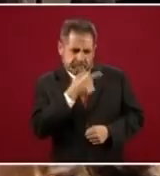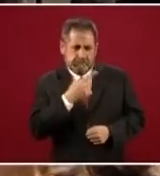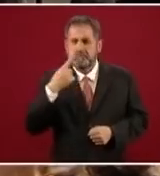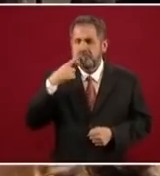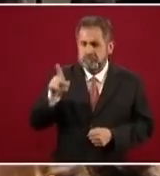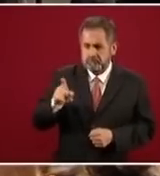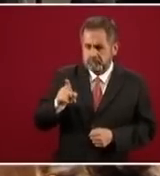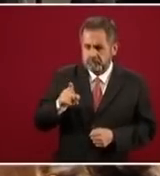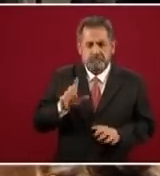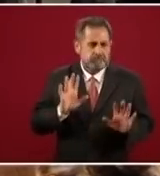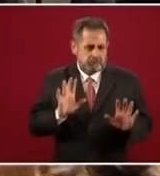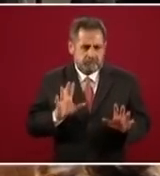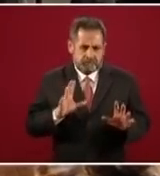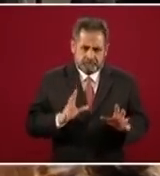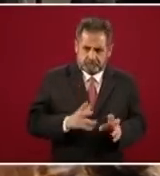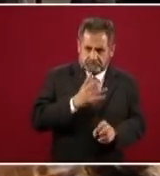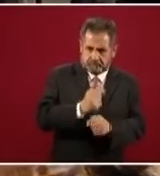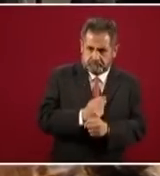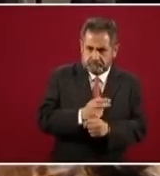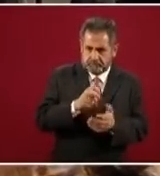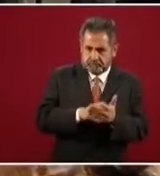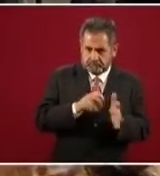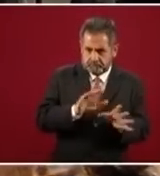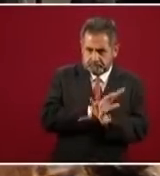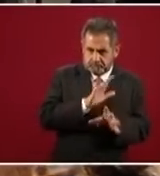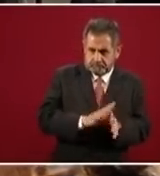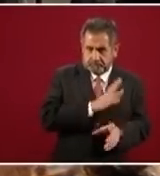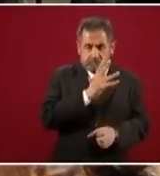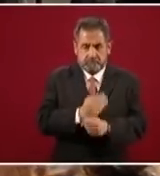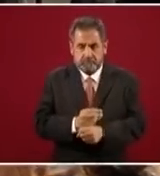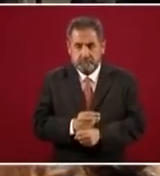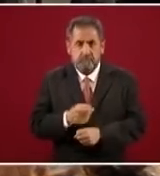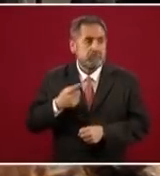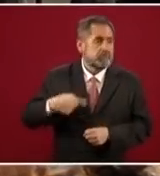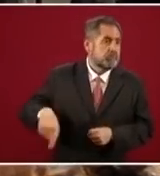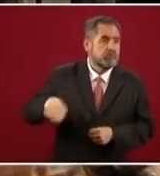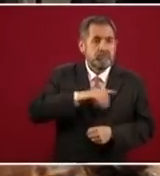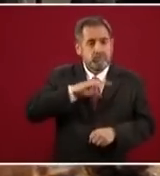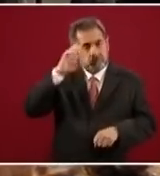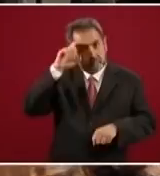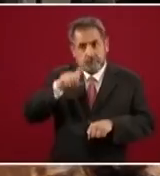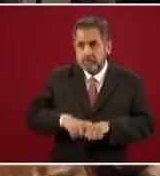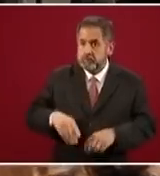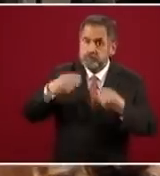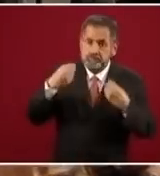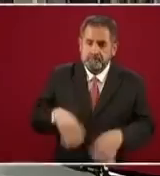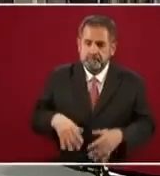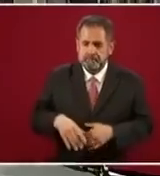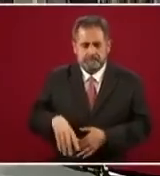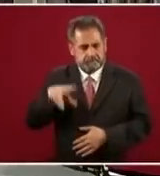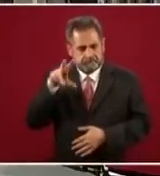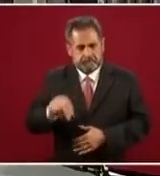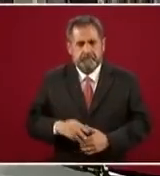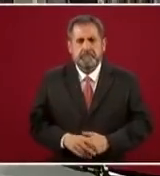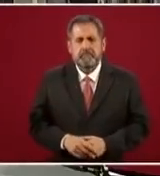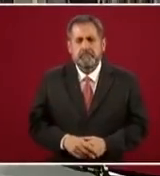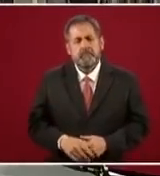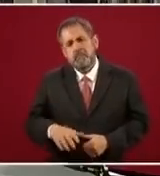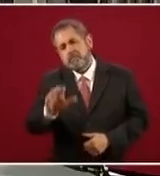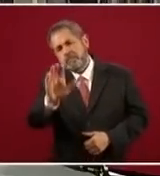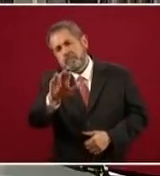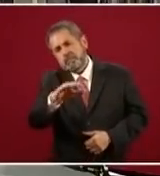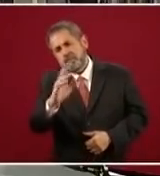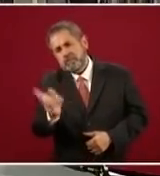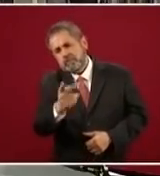se corrige, porque no se va a afectar el patrimonio cultural de México. Y en específico con